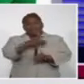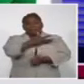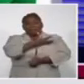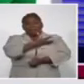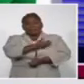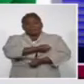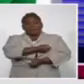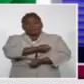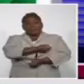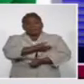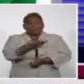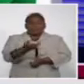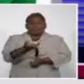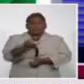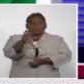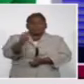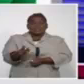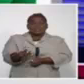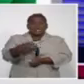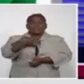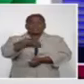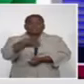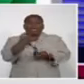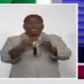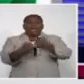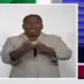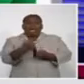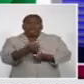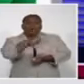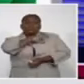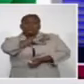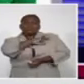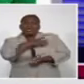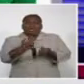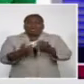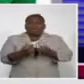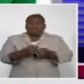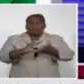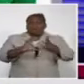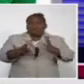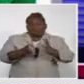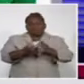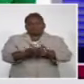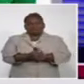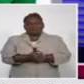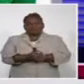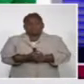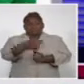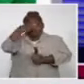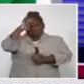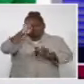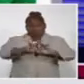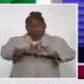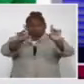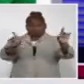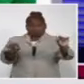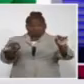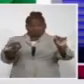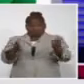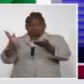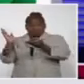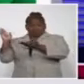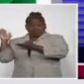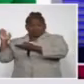tienen una sintomatología muy compleja. De esta forma, Cuba, ahí tienen ustedes el